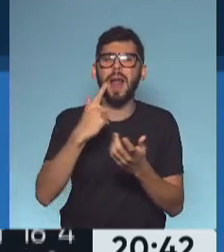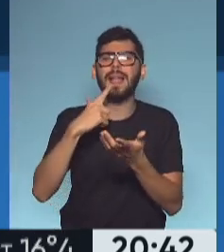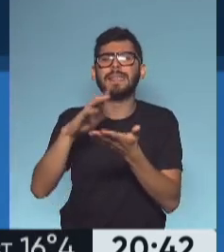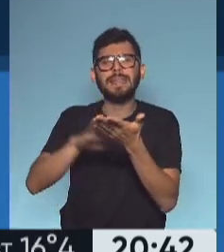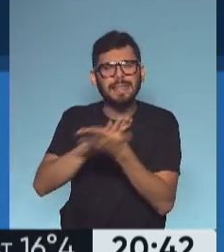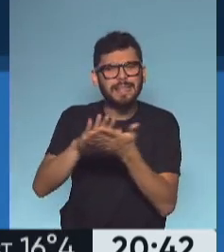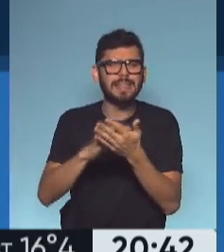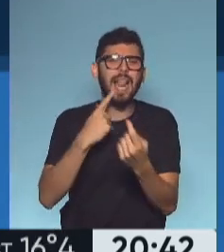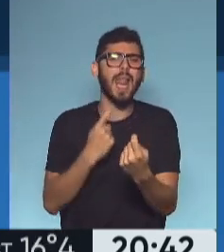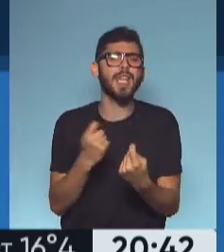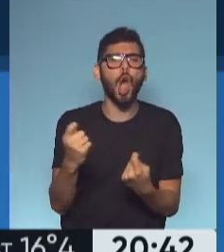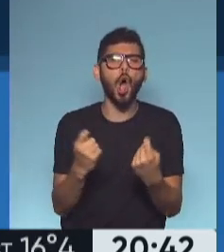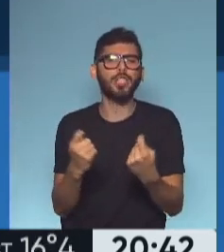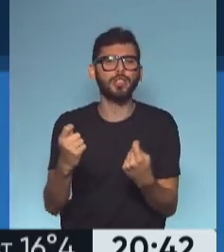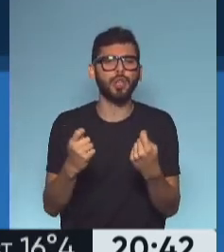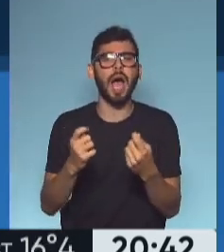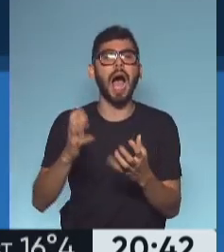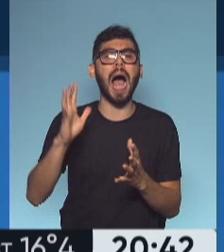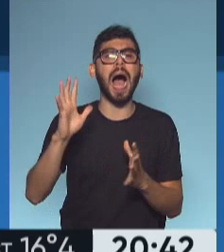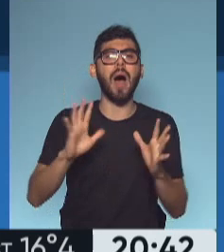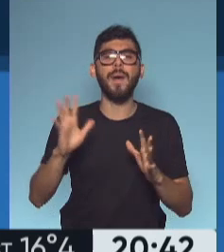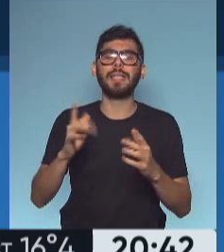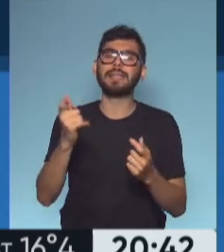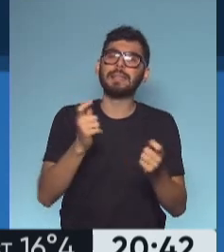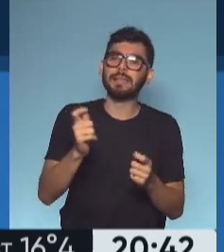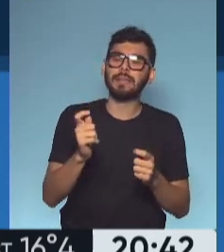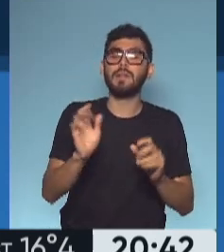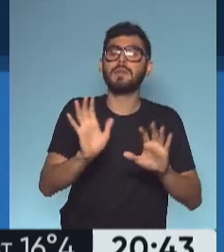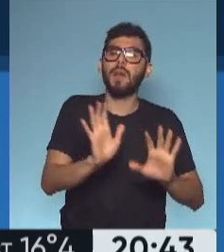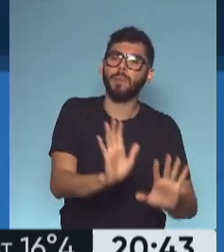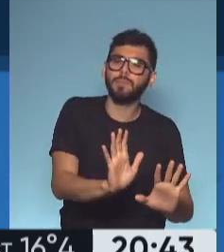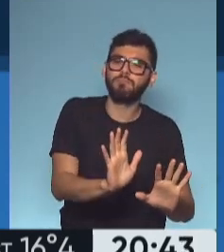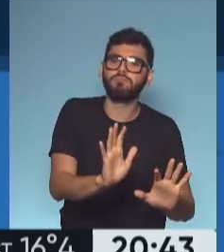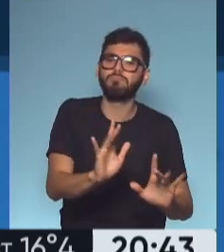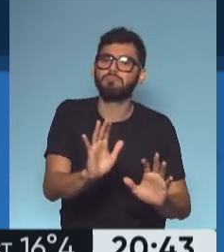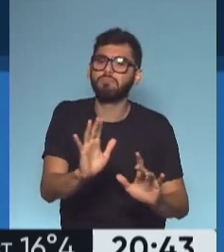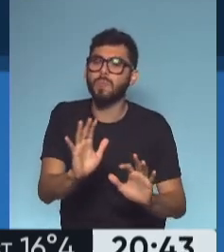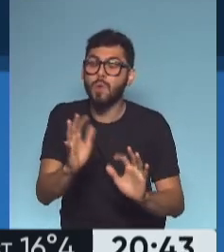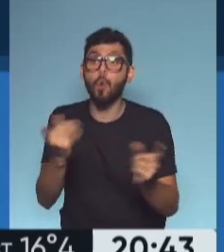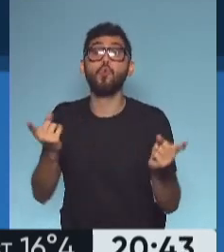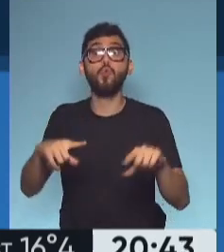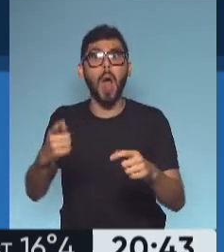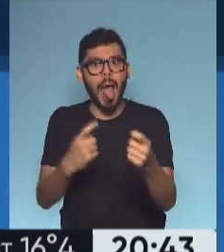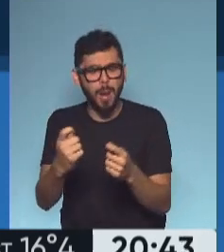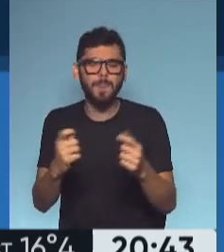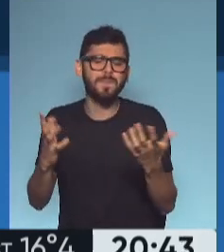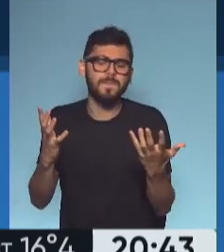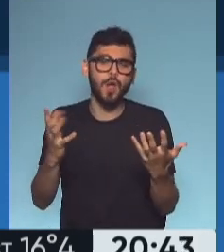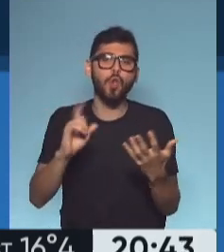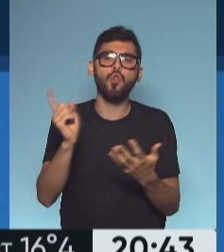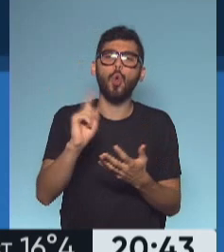veces sufren algunos impases, se frenan, luego se retoman. En ningún caso